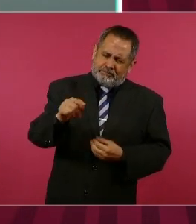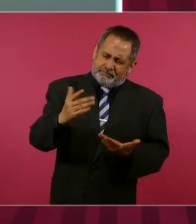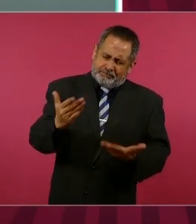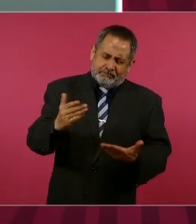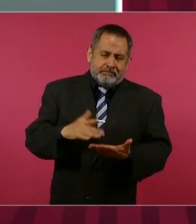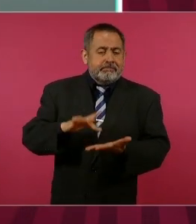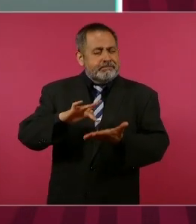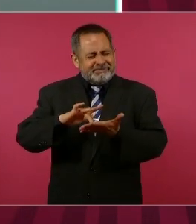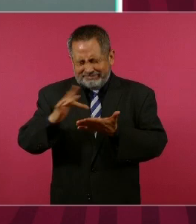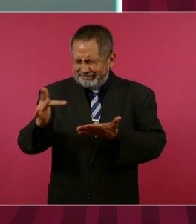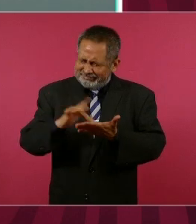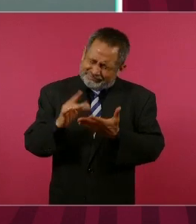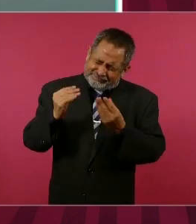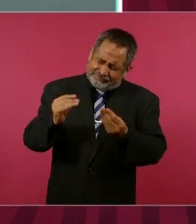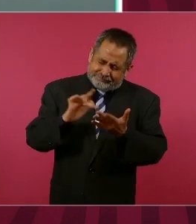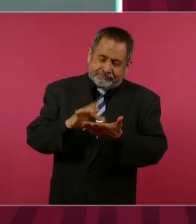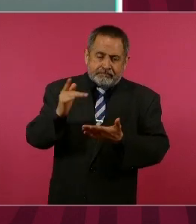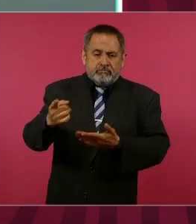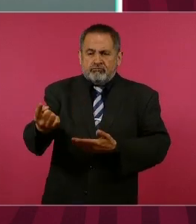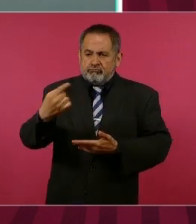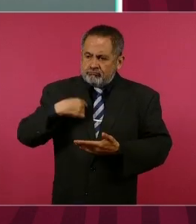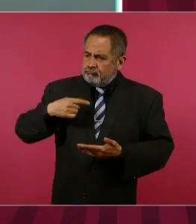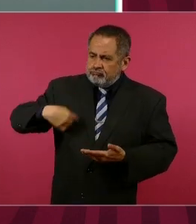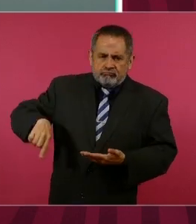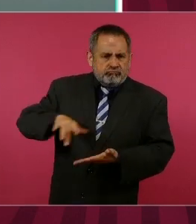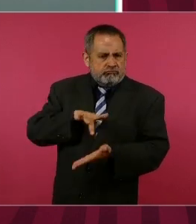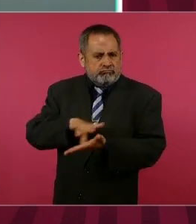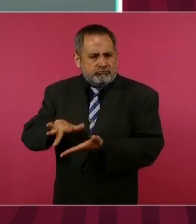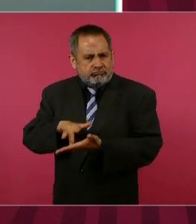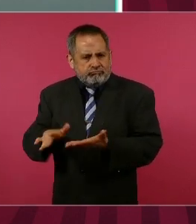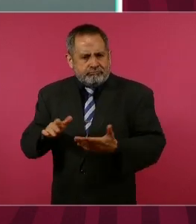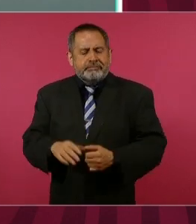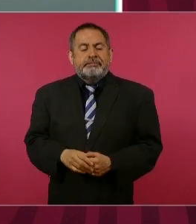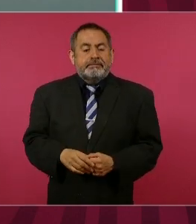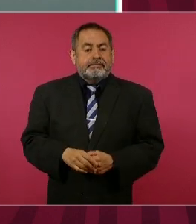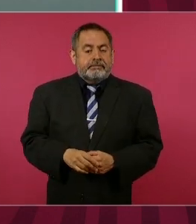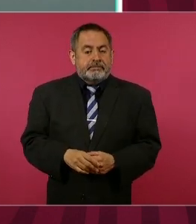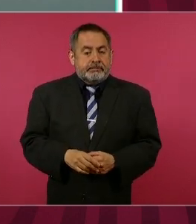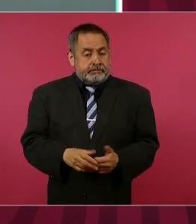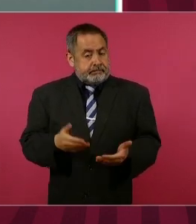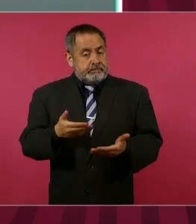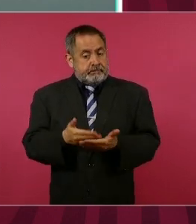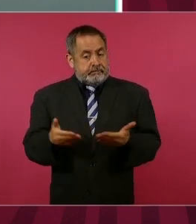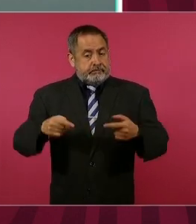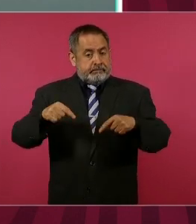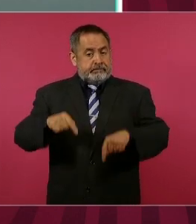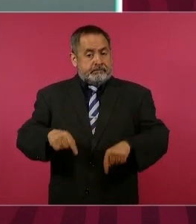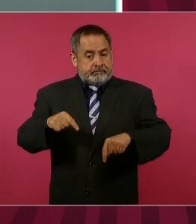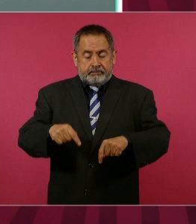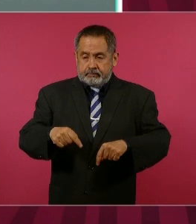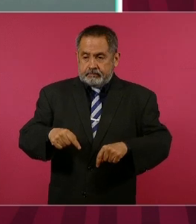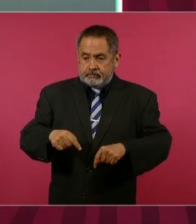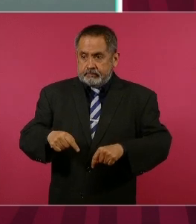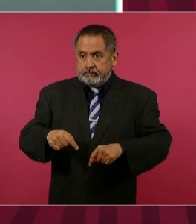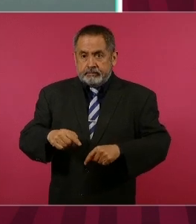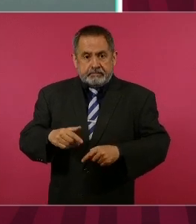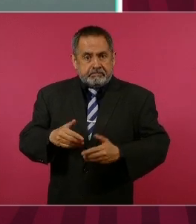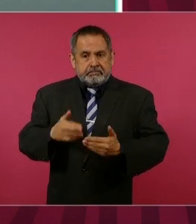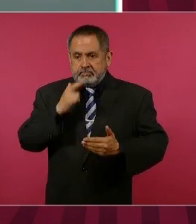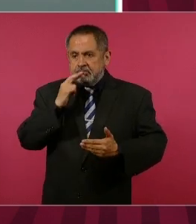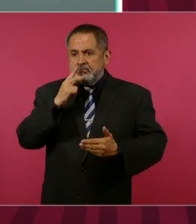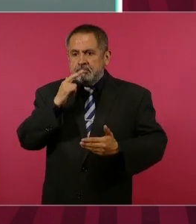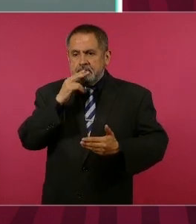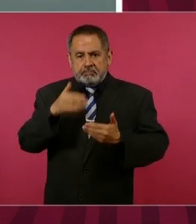agradecemos infinitamente todo su respaldo. Hoy nos encontramos dando este paso histórico